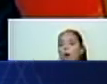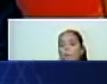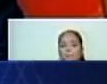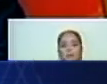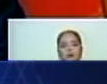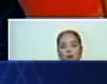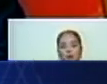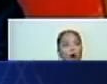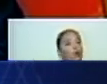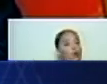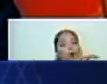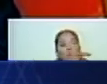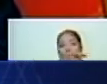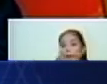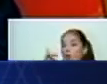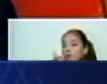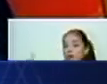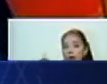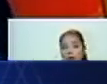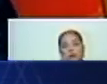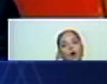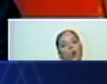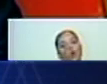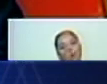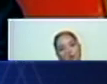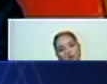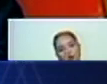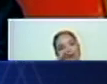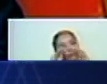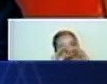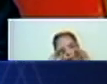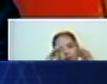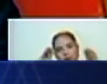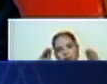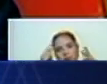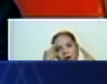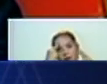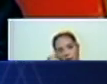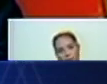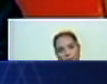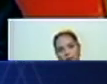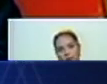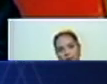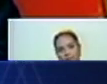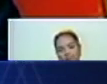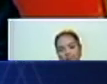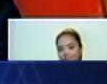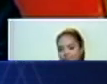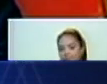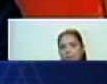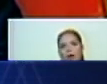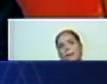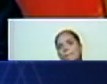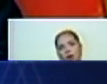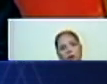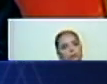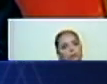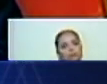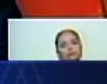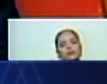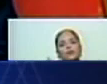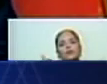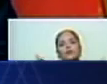a los gobiernos del mundo, a respetar nuestra soberanía y que más bien abramos los espacios